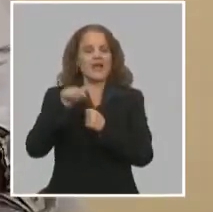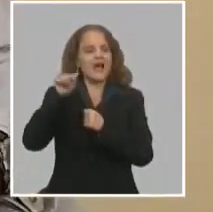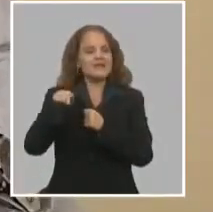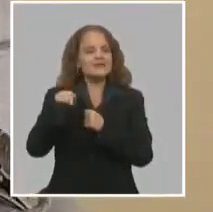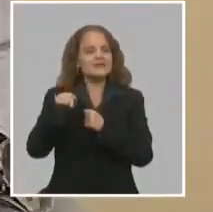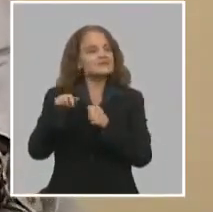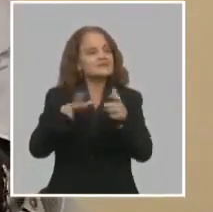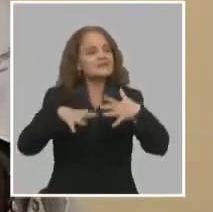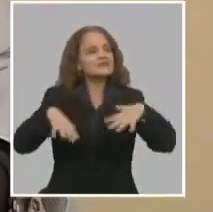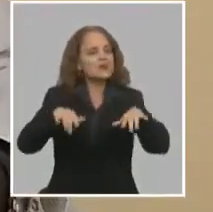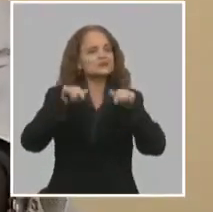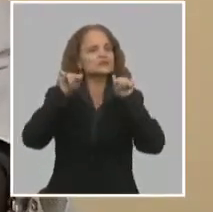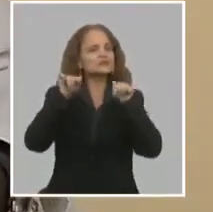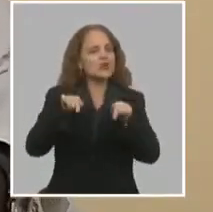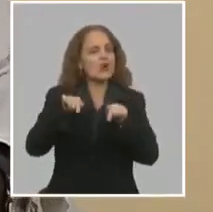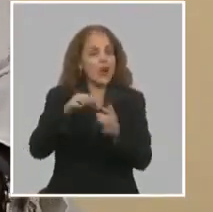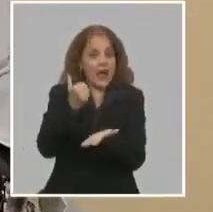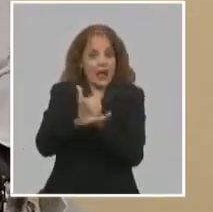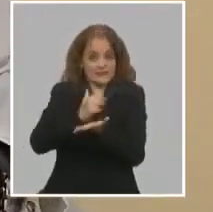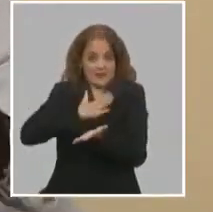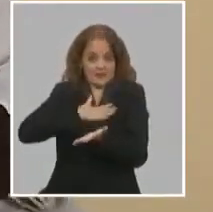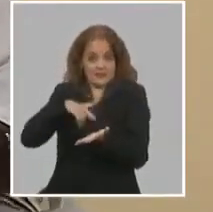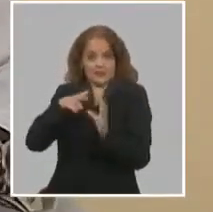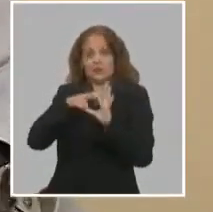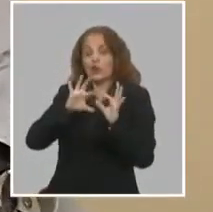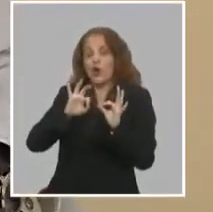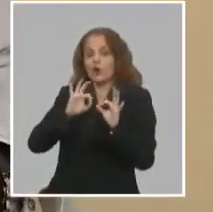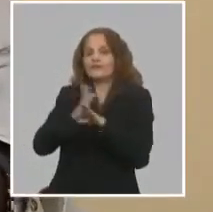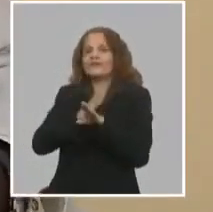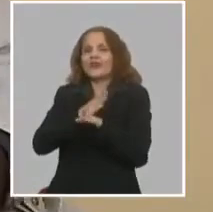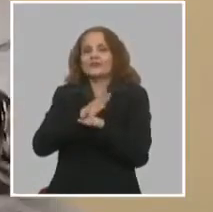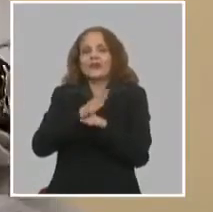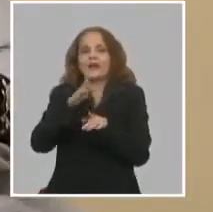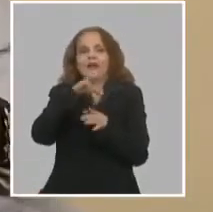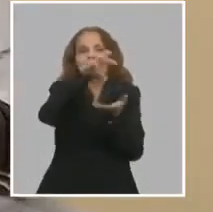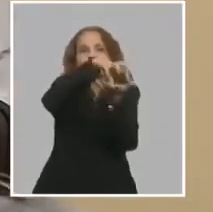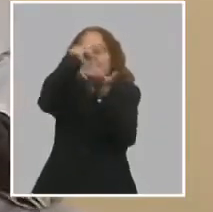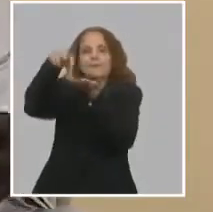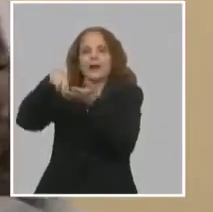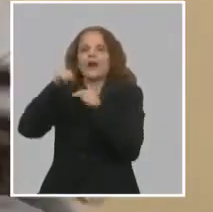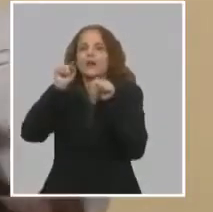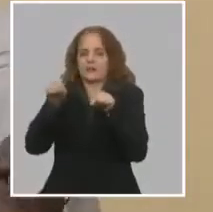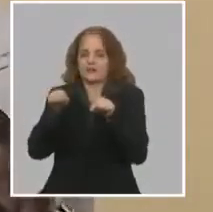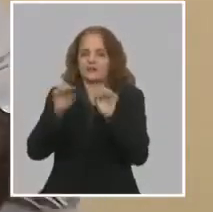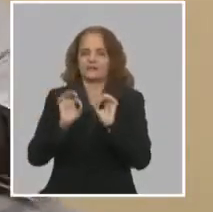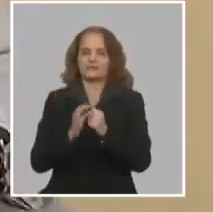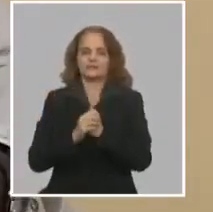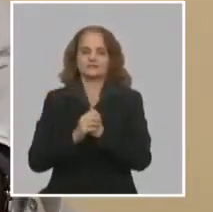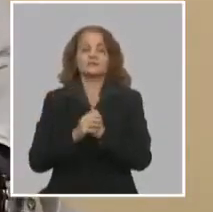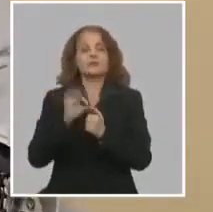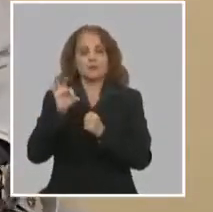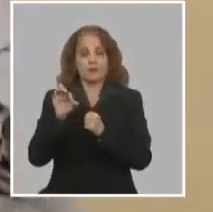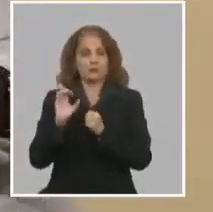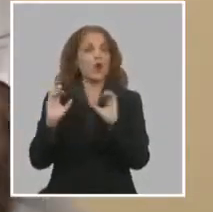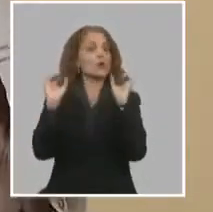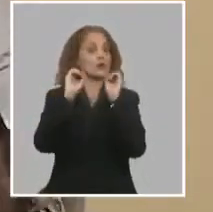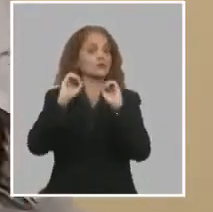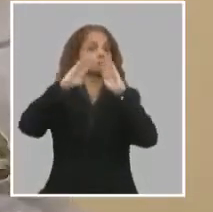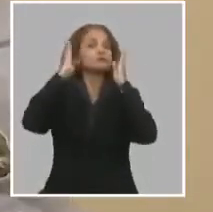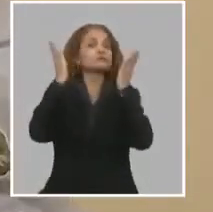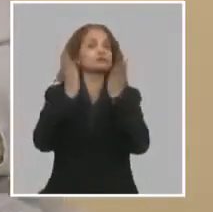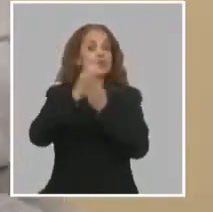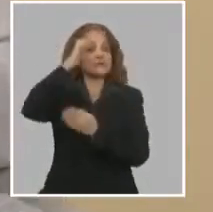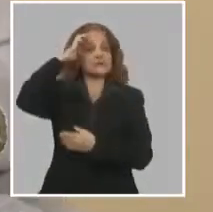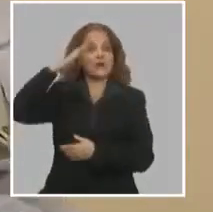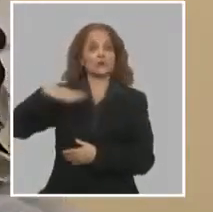eran las mismas condiciones que existían en el resto del país. Y entonces la Organización Mundial de la Salud, presente ahí,